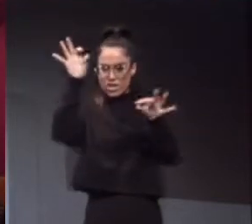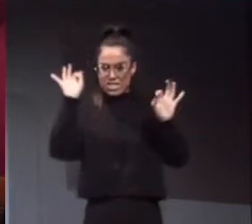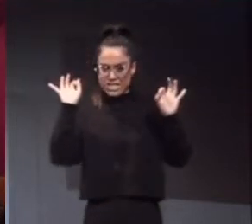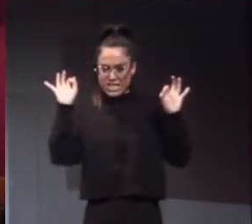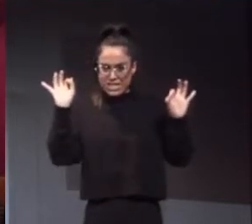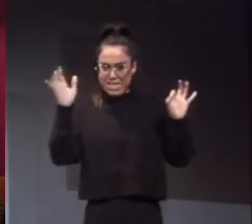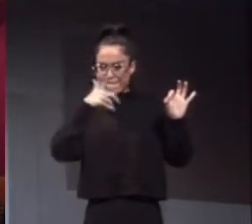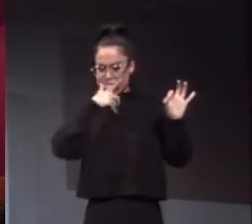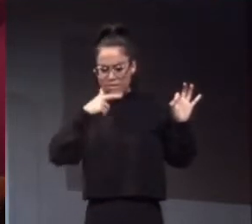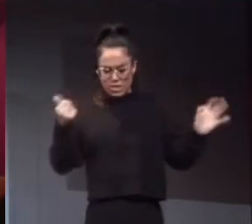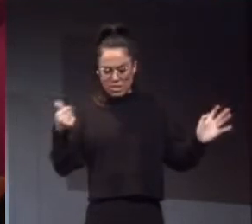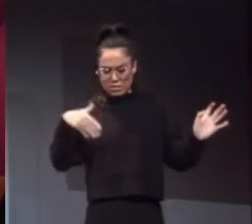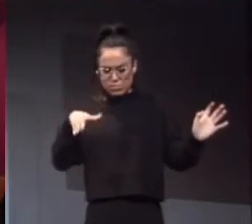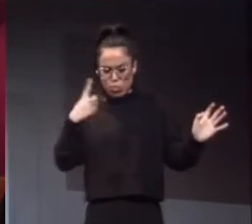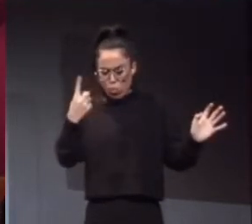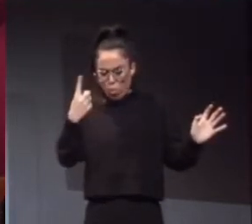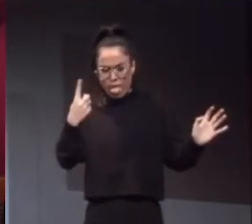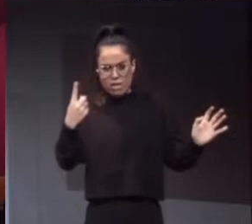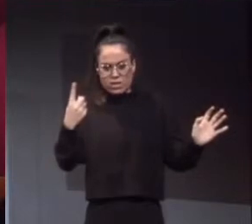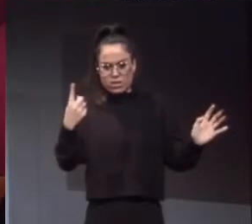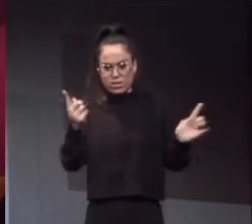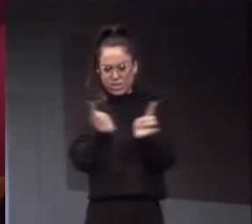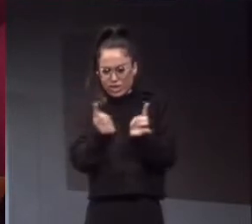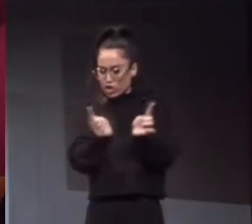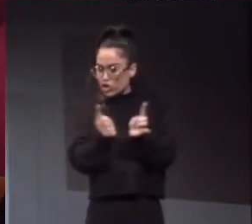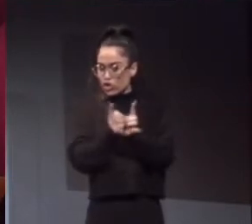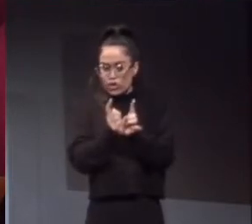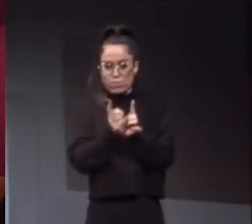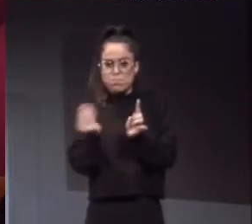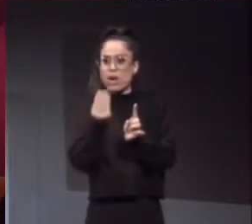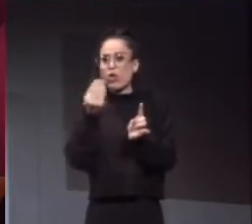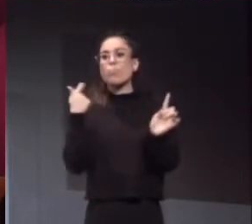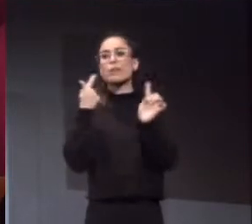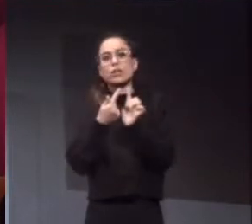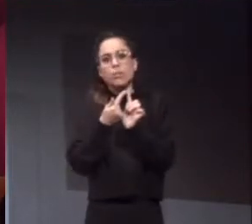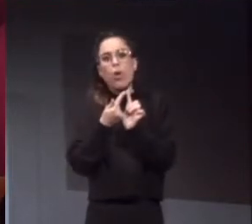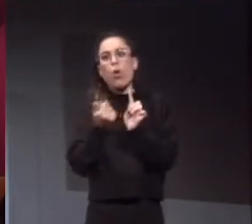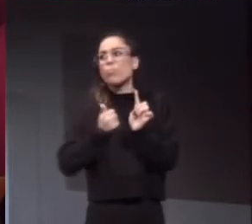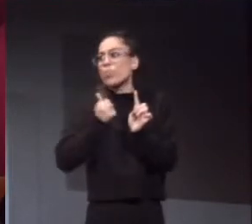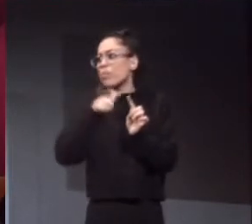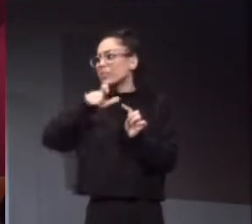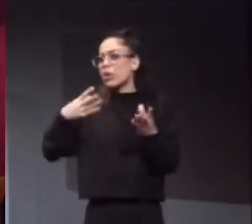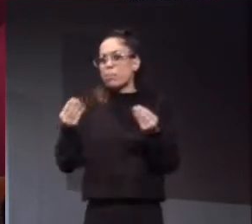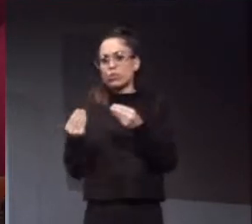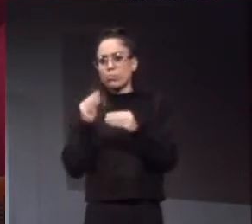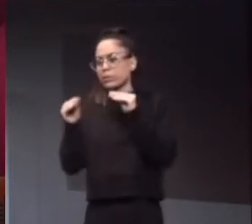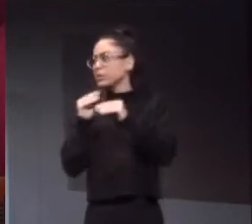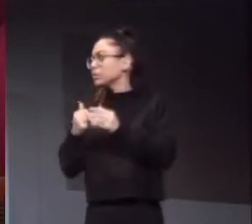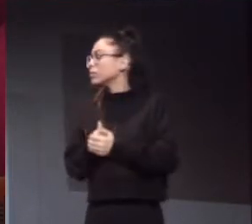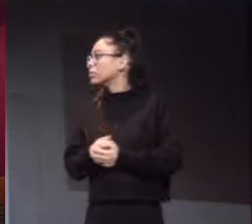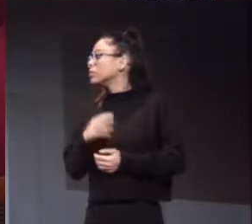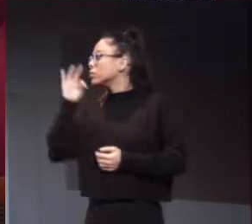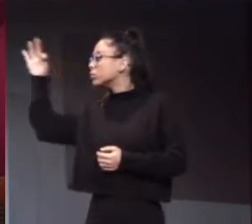y bueno pues cuanto más condensada mejor porque así damos opciones a toda la gente cristianas largando en que